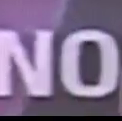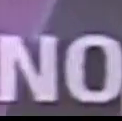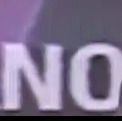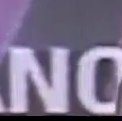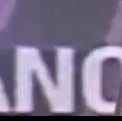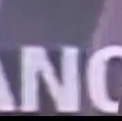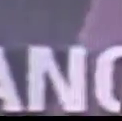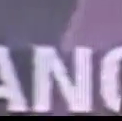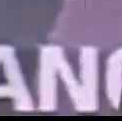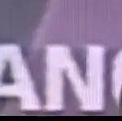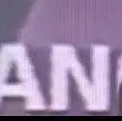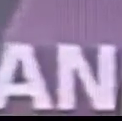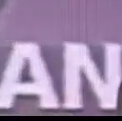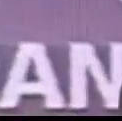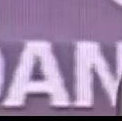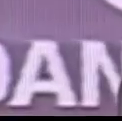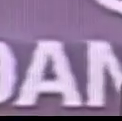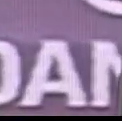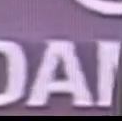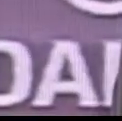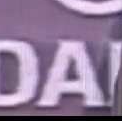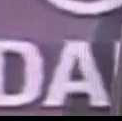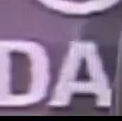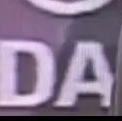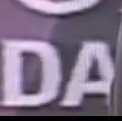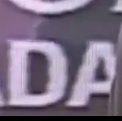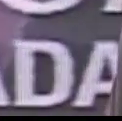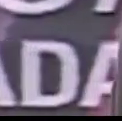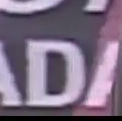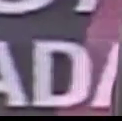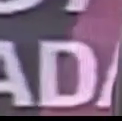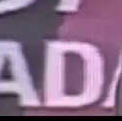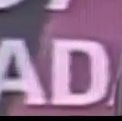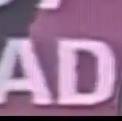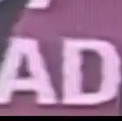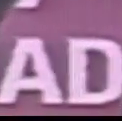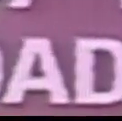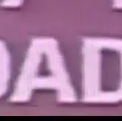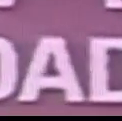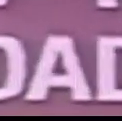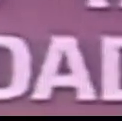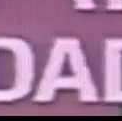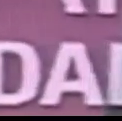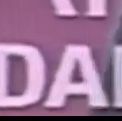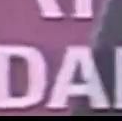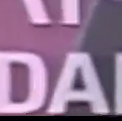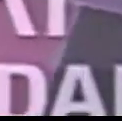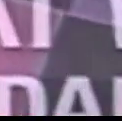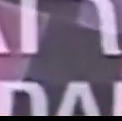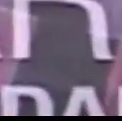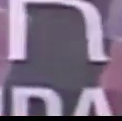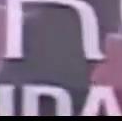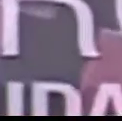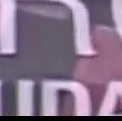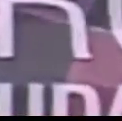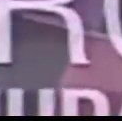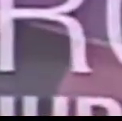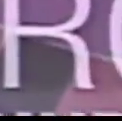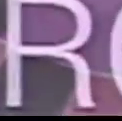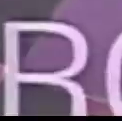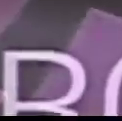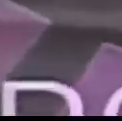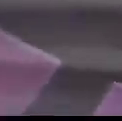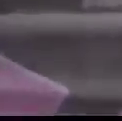menos la esperanza. Lo hemos hecho muy bien. Hemos tenido mala suerte este año por factores externos, pero juntos superaremos cualquier desafío. ¡Que